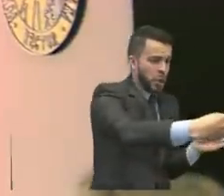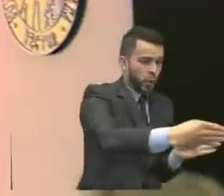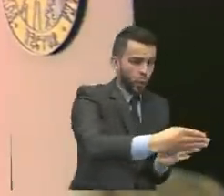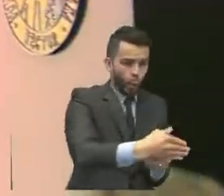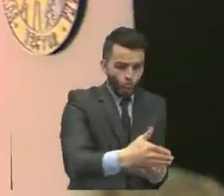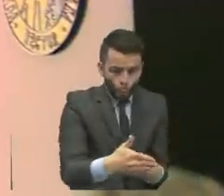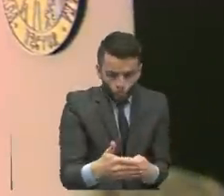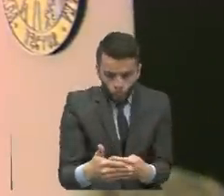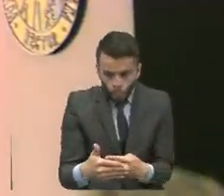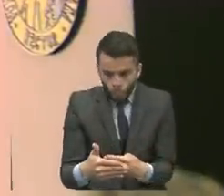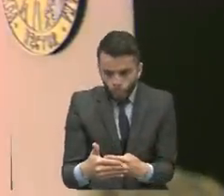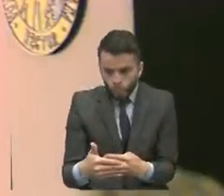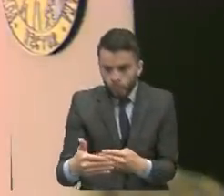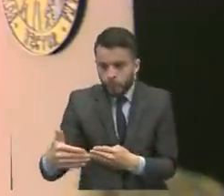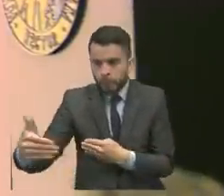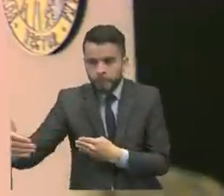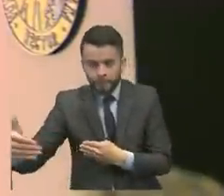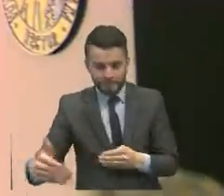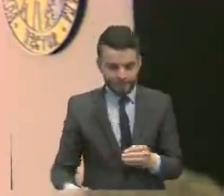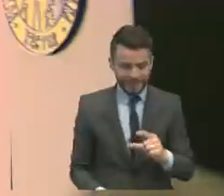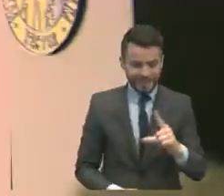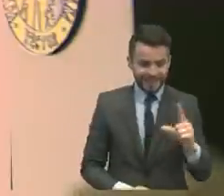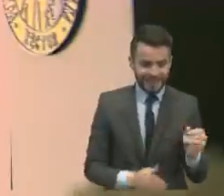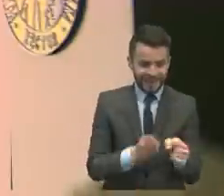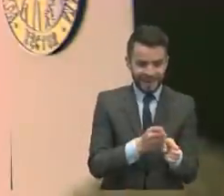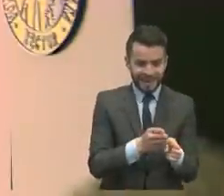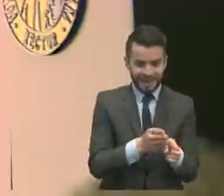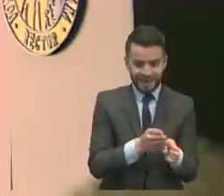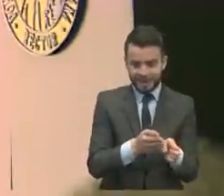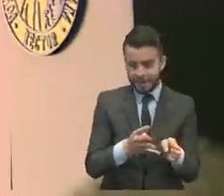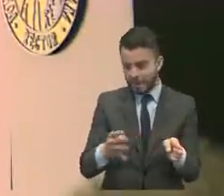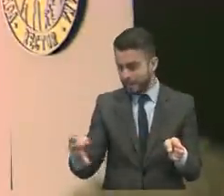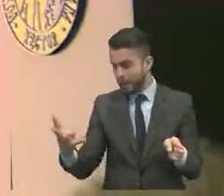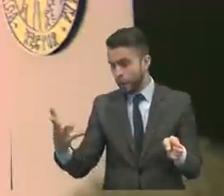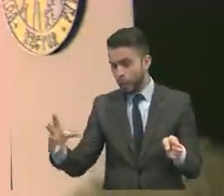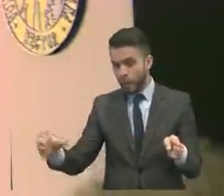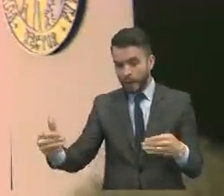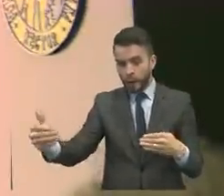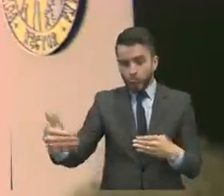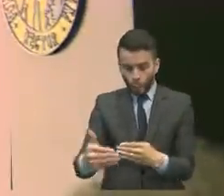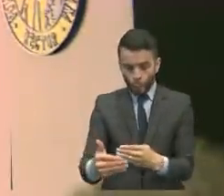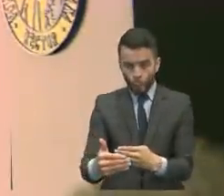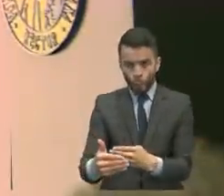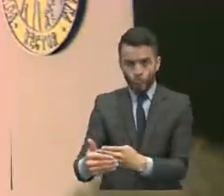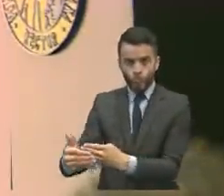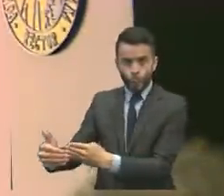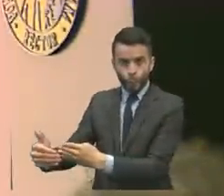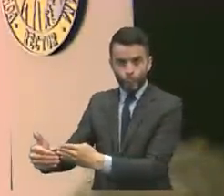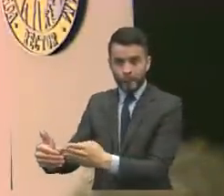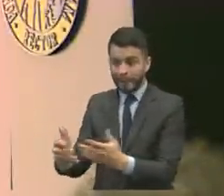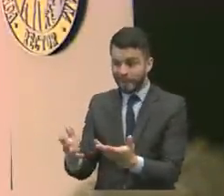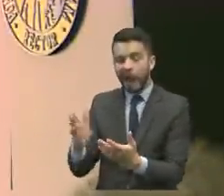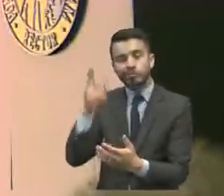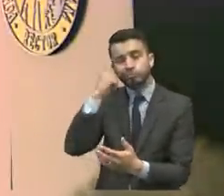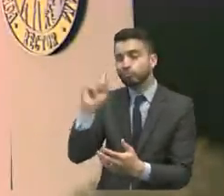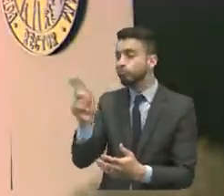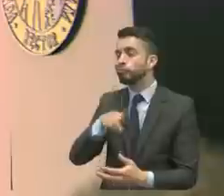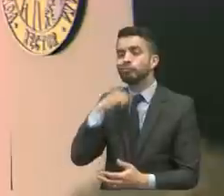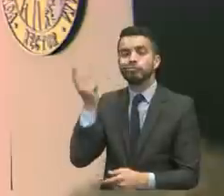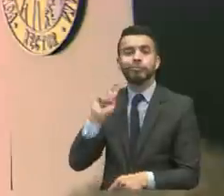100 y la 40, entre el ancho del corredor más restringido. Pero no por eso no podemos hacer algo mejor, claro que lo podemos hacer